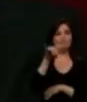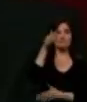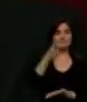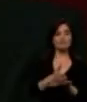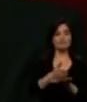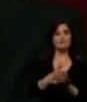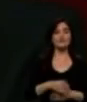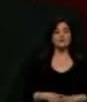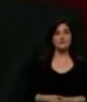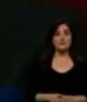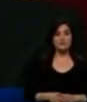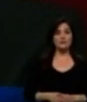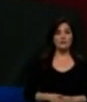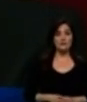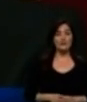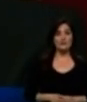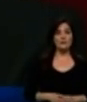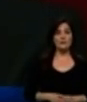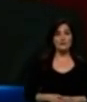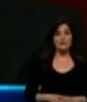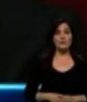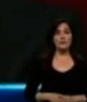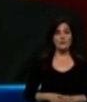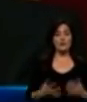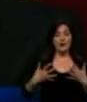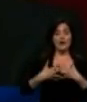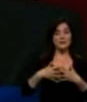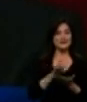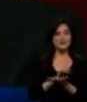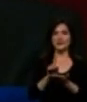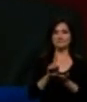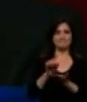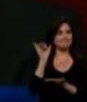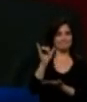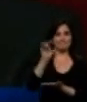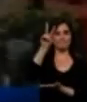sabatinos. Por eso, no haré el enlace semanal.